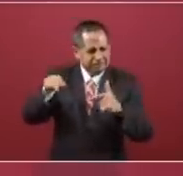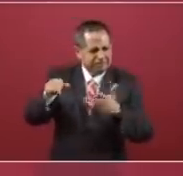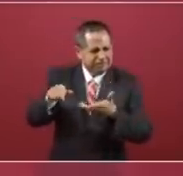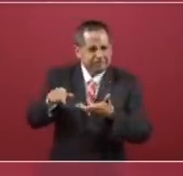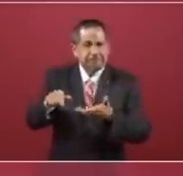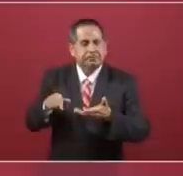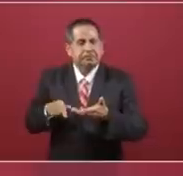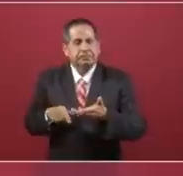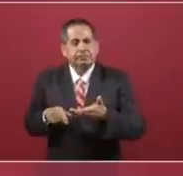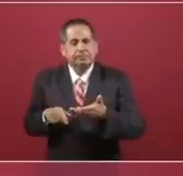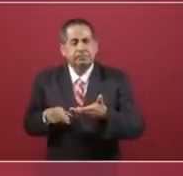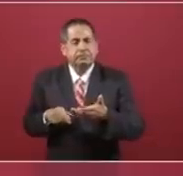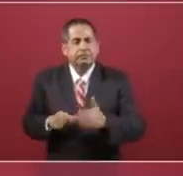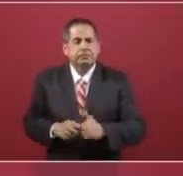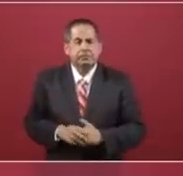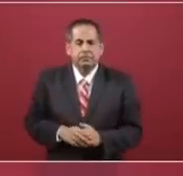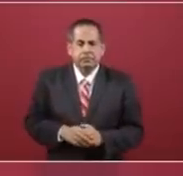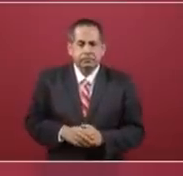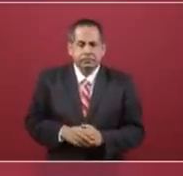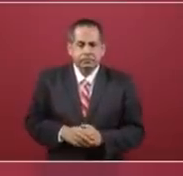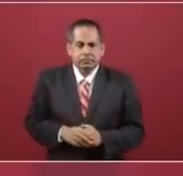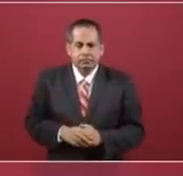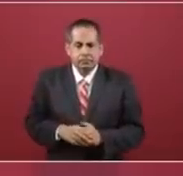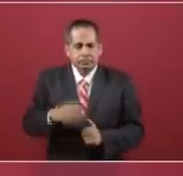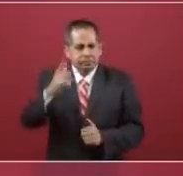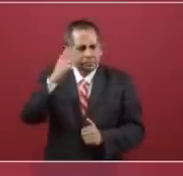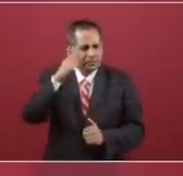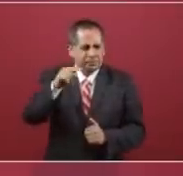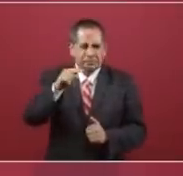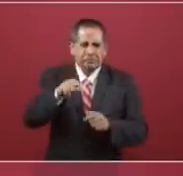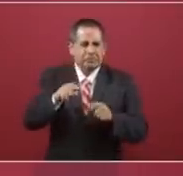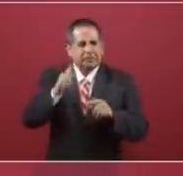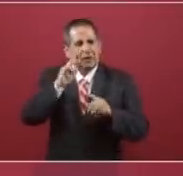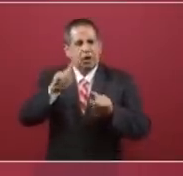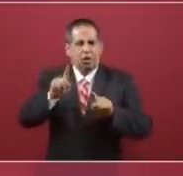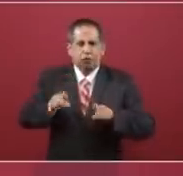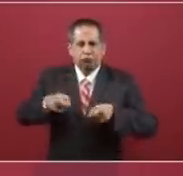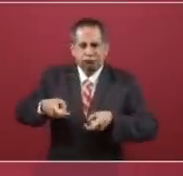y que ya estaba hasta zambo